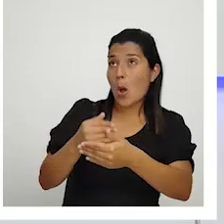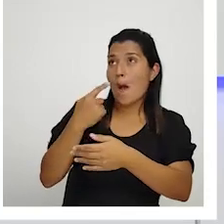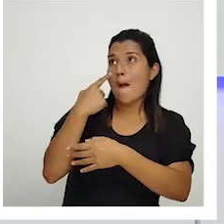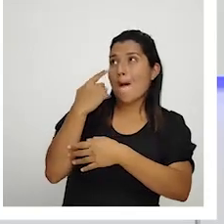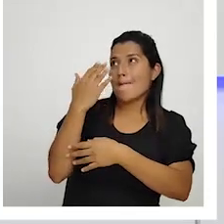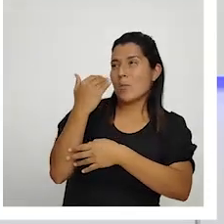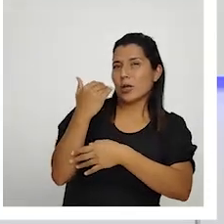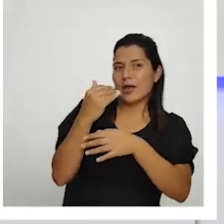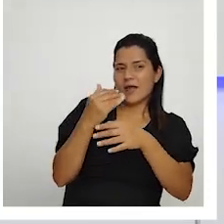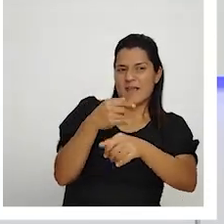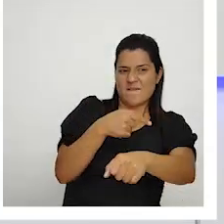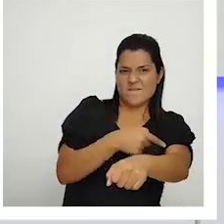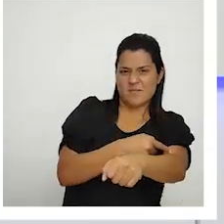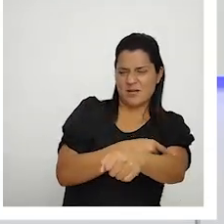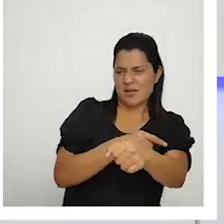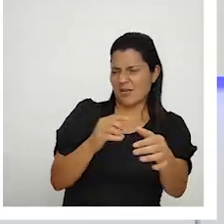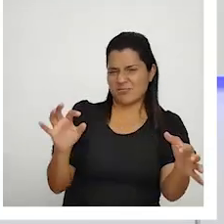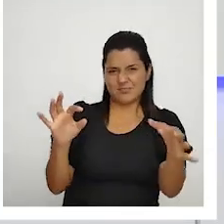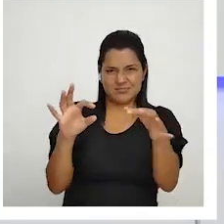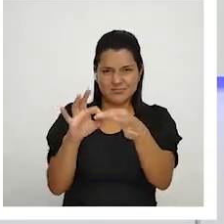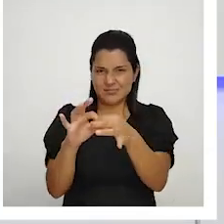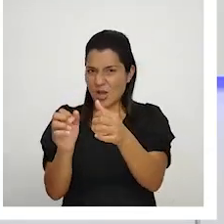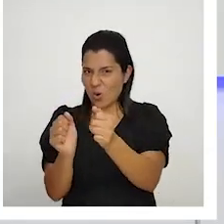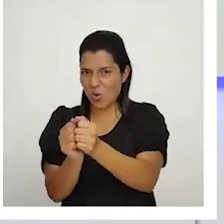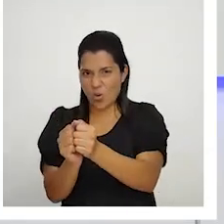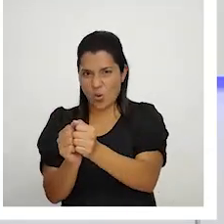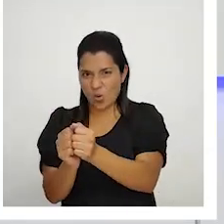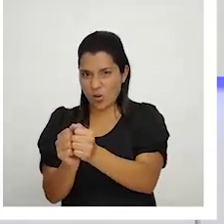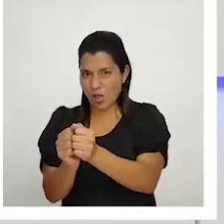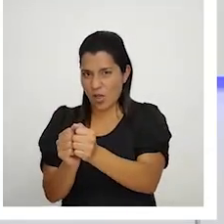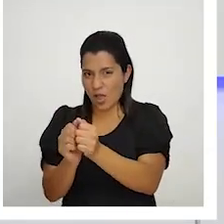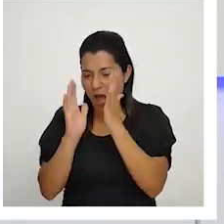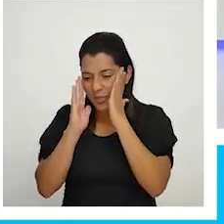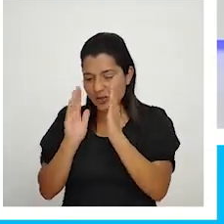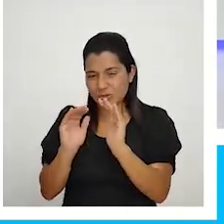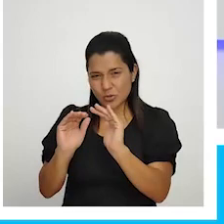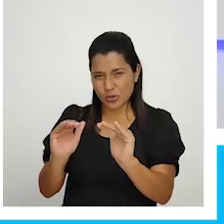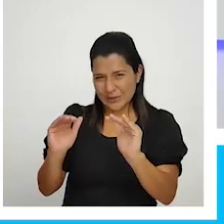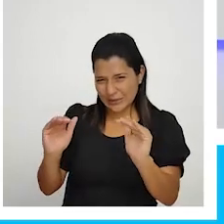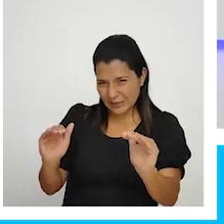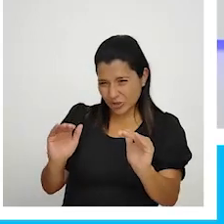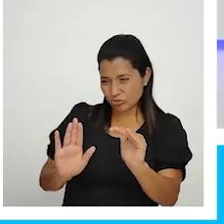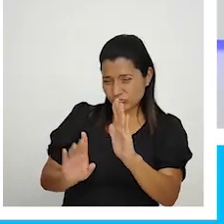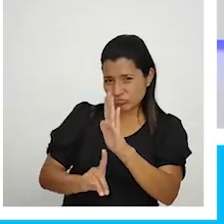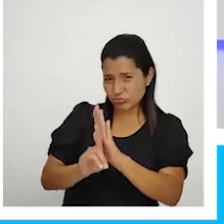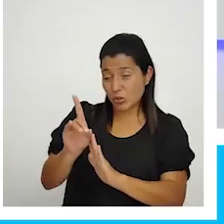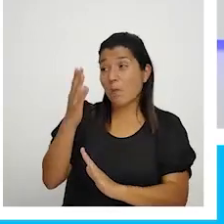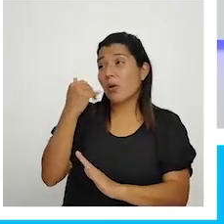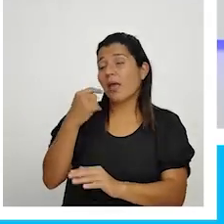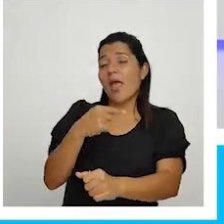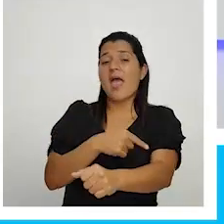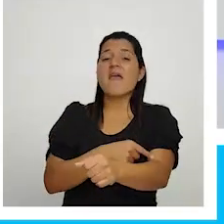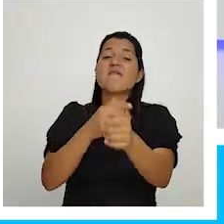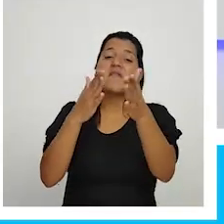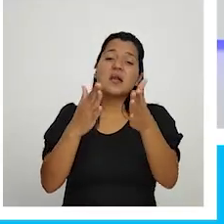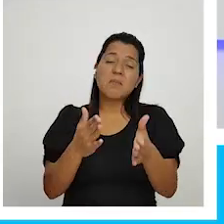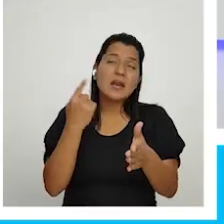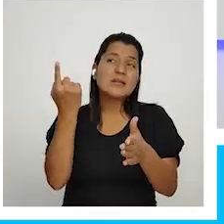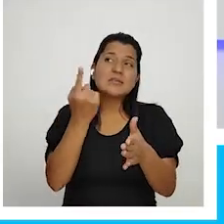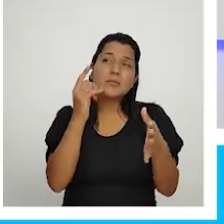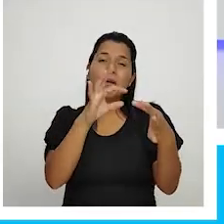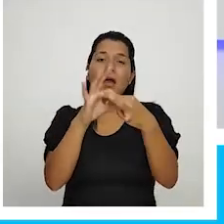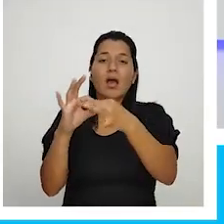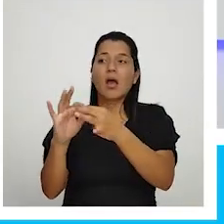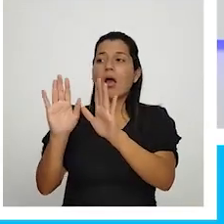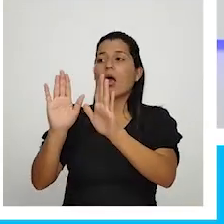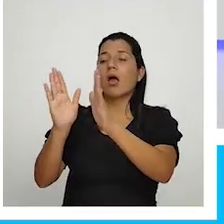como vos lo decías, las enfermeras normalmente las vemos en los hospitales atendiendo a personas que necesitan